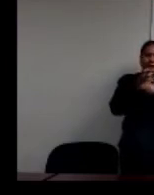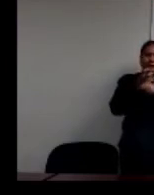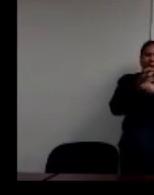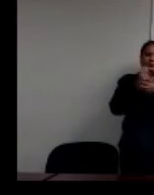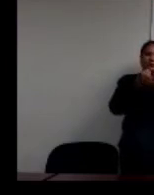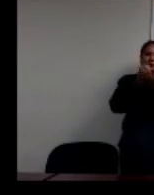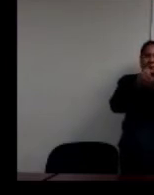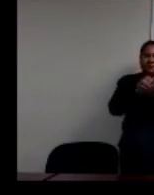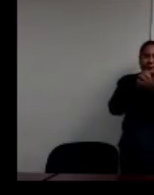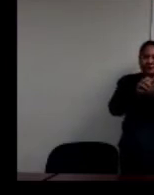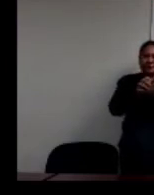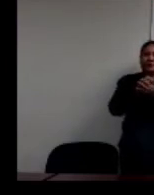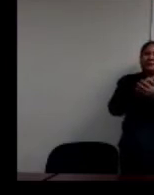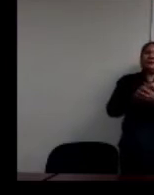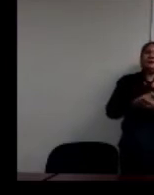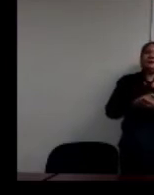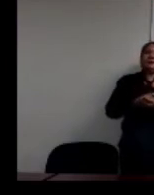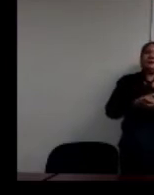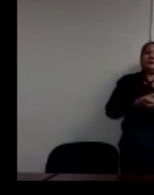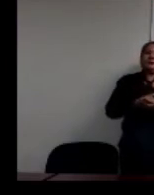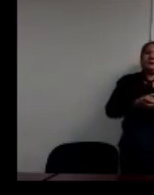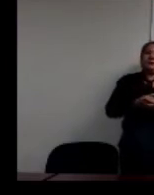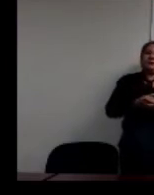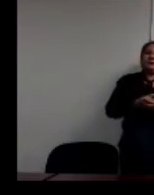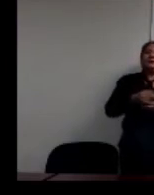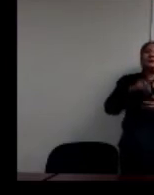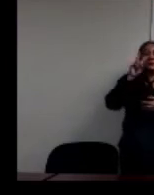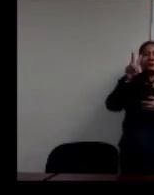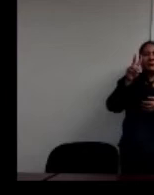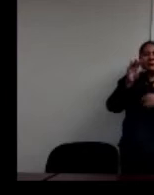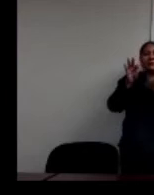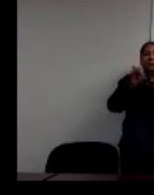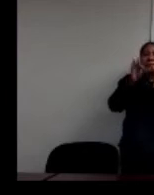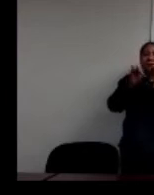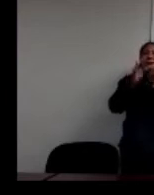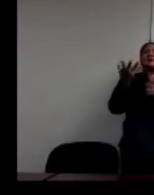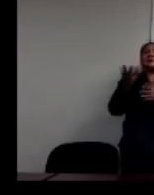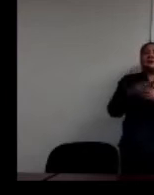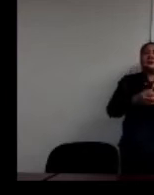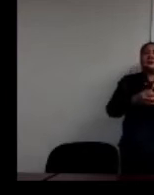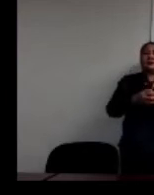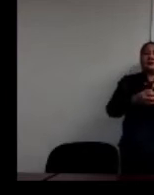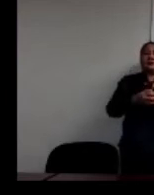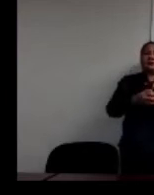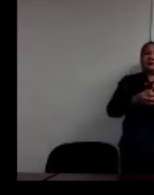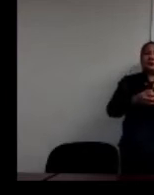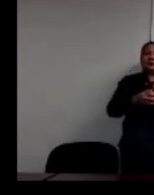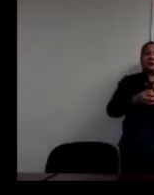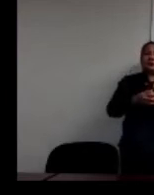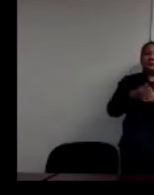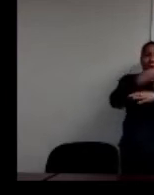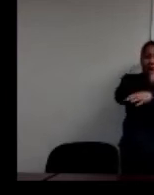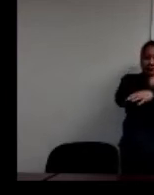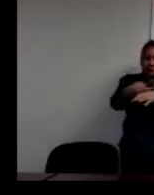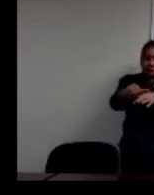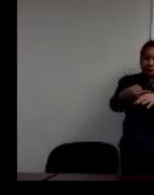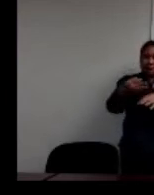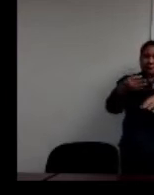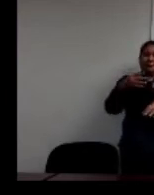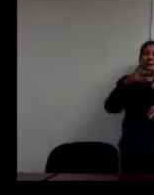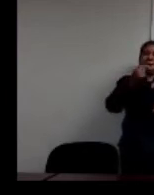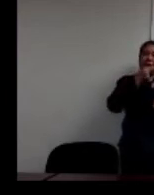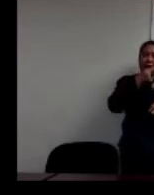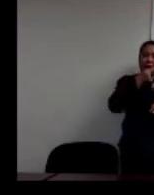trastorno oposicionista desafiante. ¿Qué es lo que tenemos que dar? ¿Qué tipo de intervención? Entrenamiento paciente y familia, que es lo que se